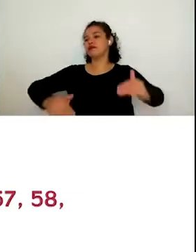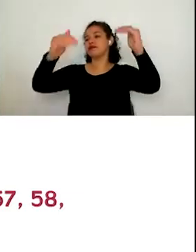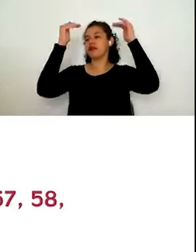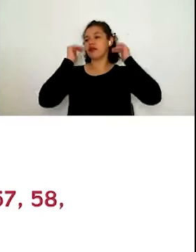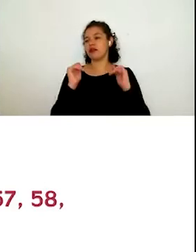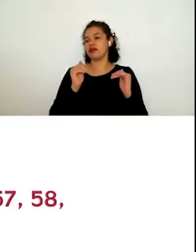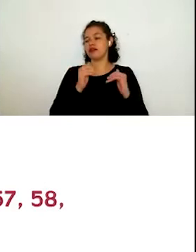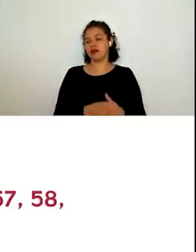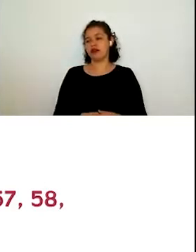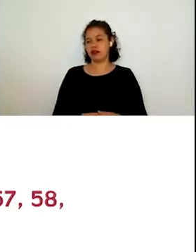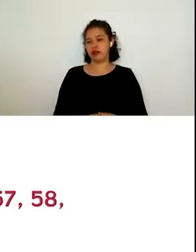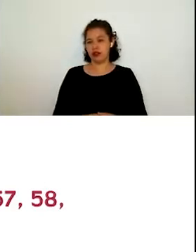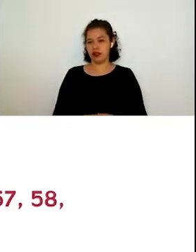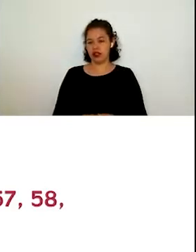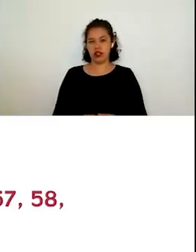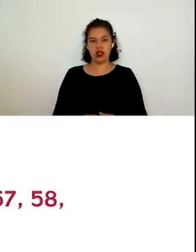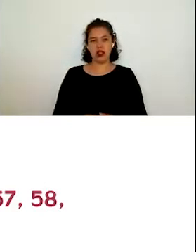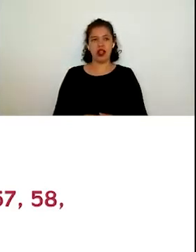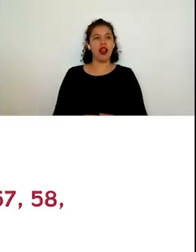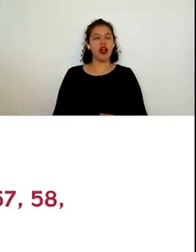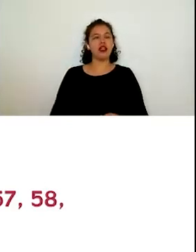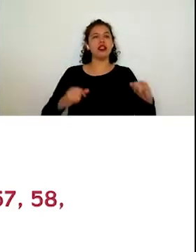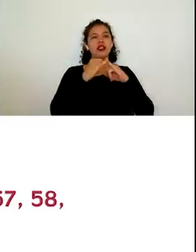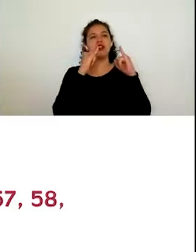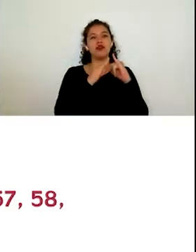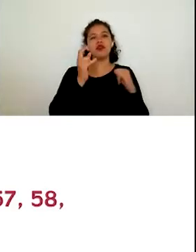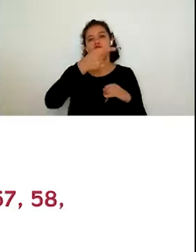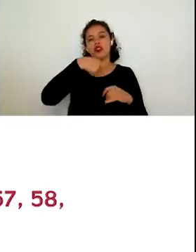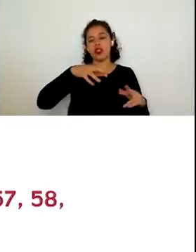tienen la obligación de representar a las instituciones